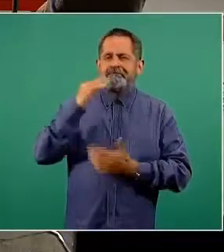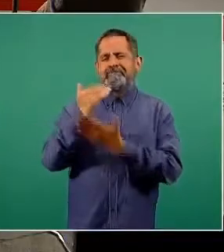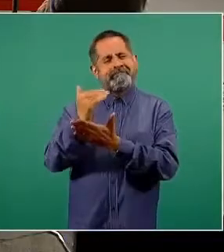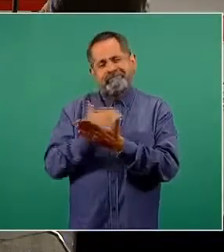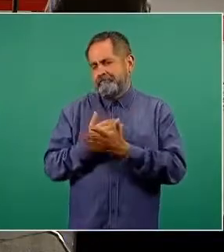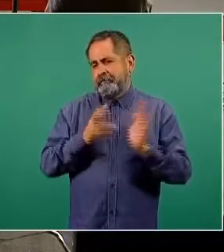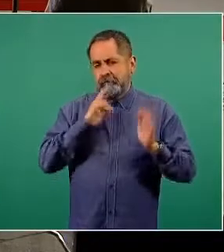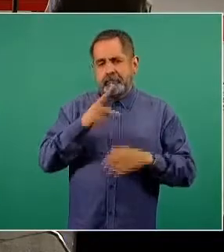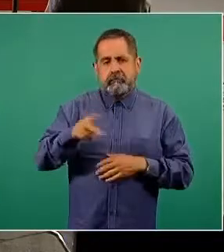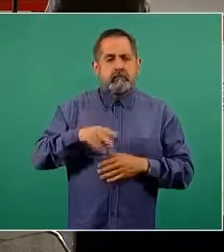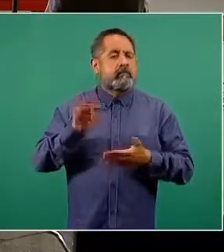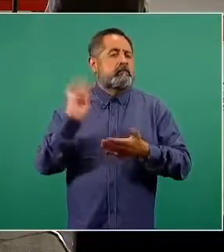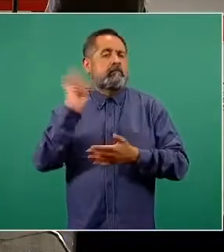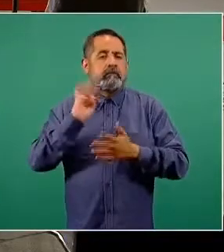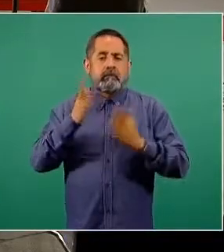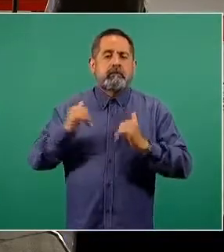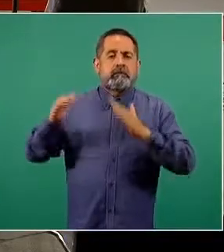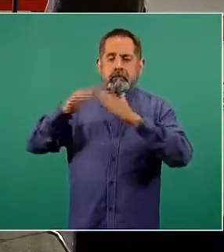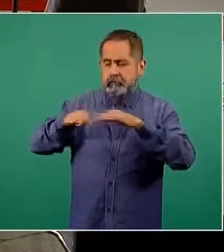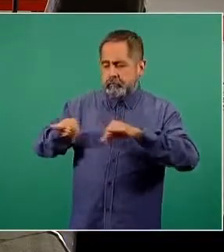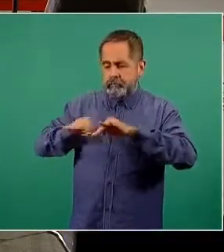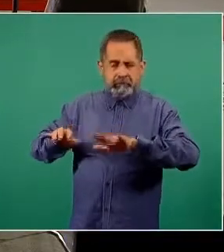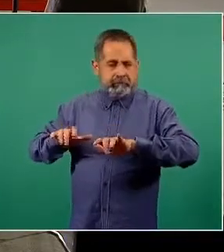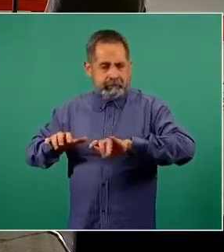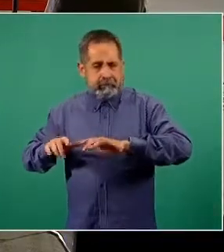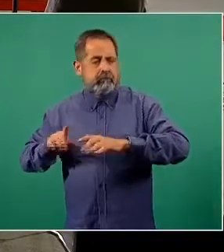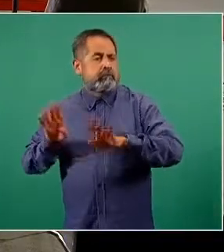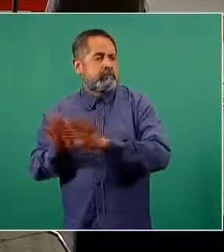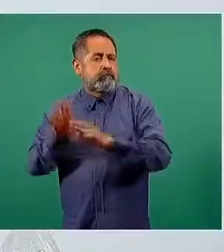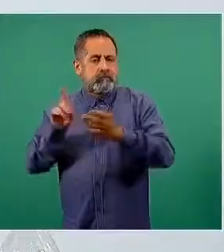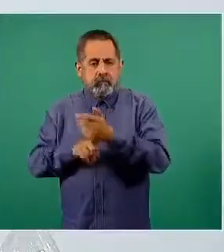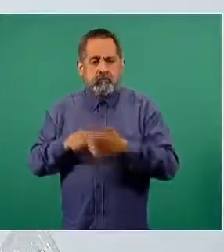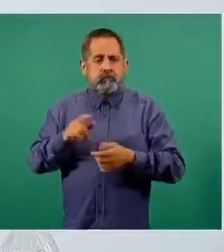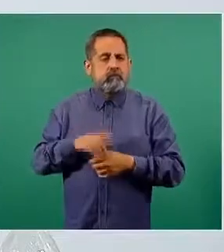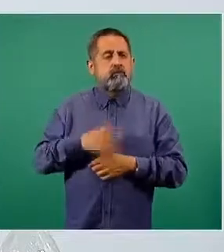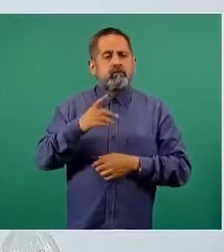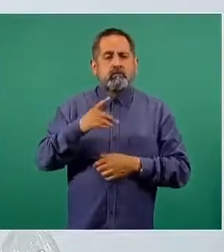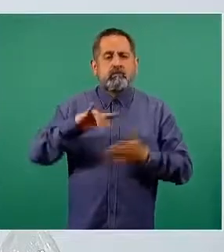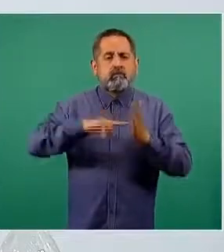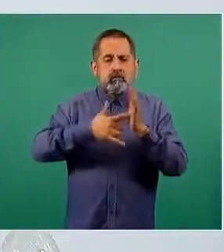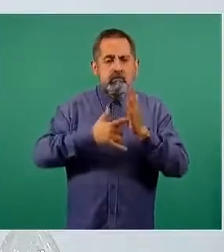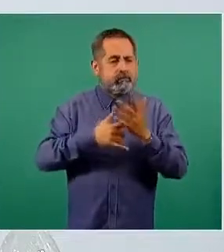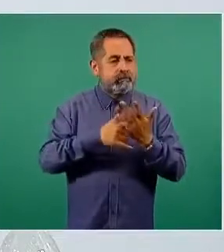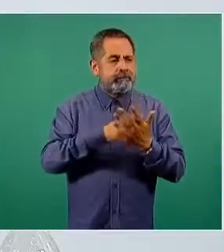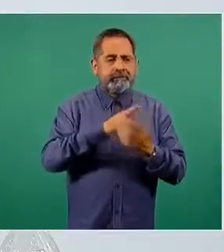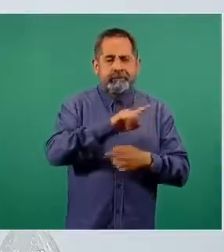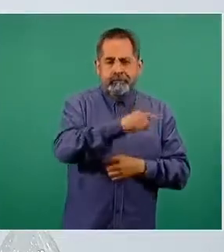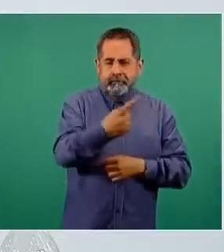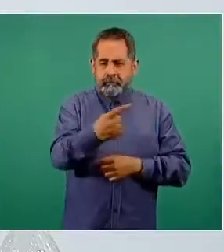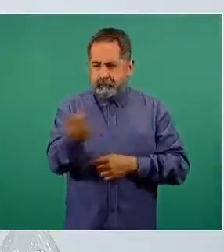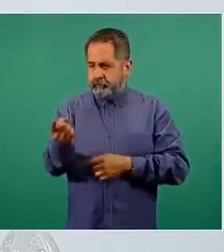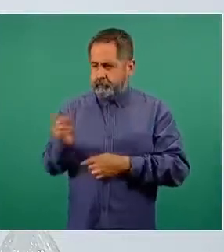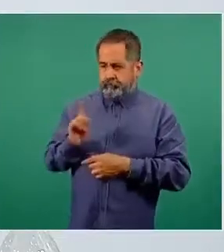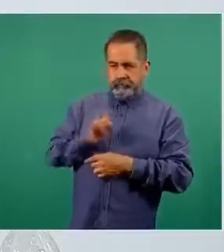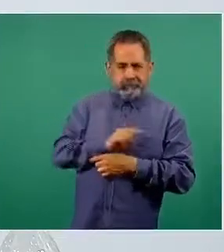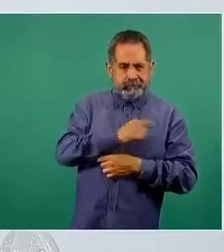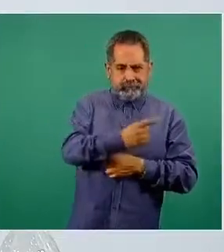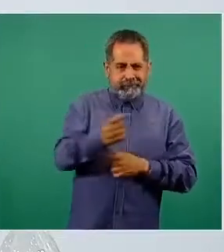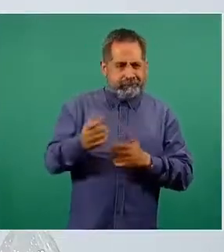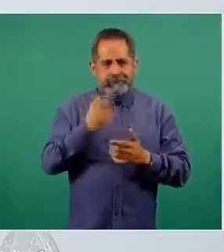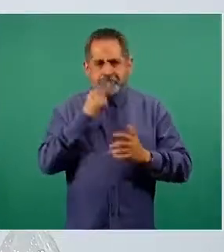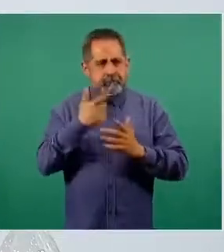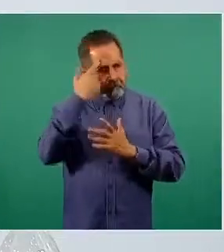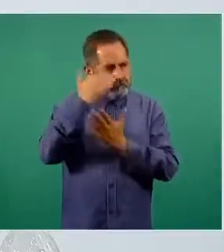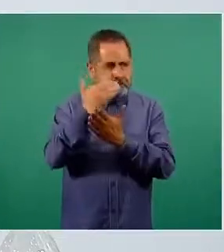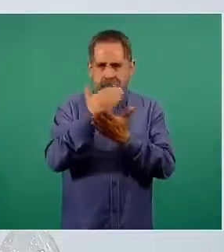estrategias como el teletrabajo, el escalonamiento de horarios y otro tipo de medidas que nos ayudan a gestionar